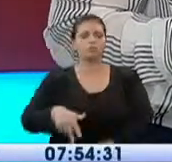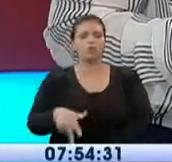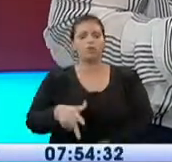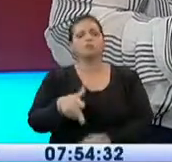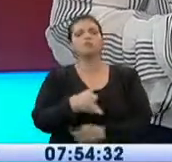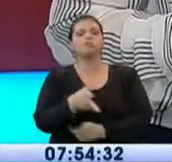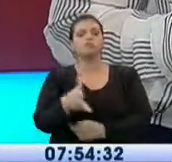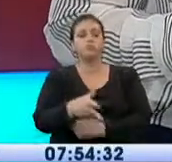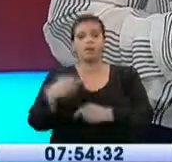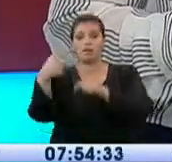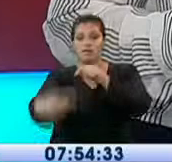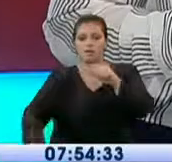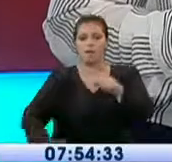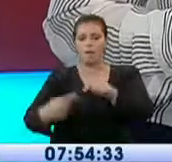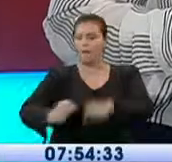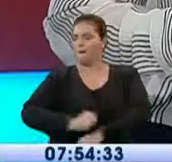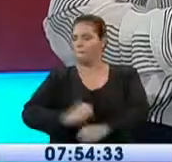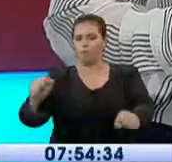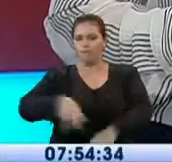llantas.